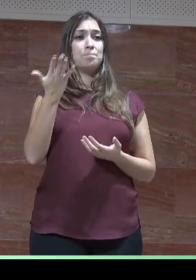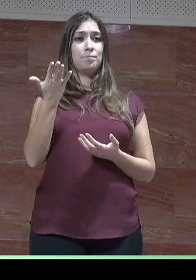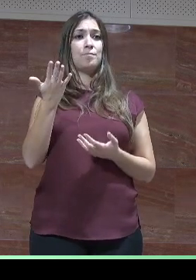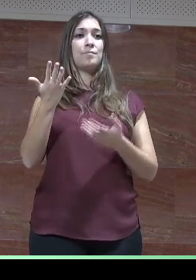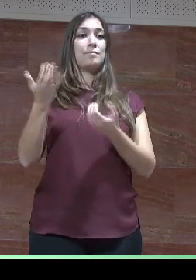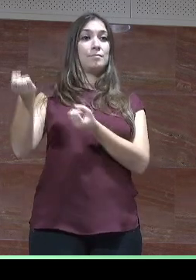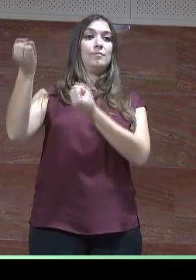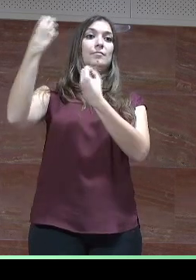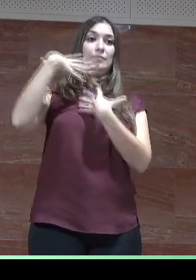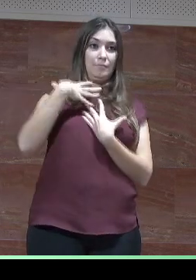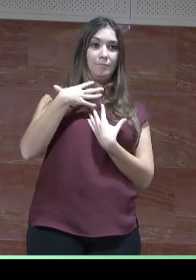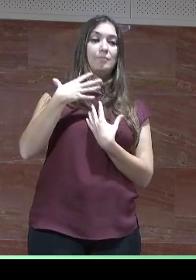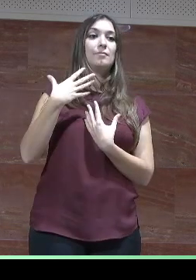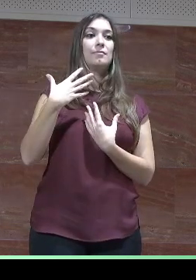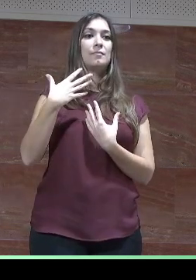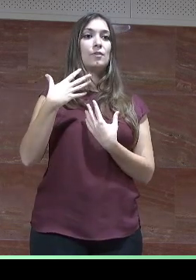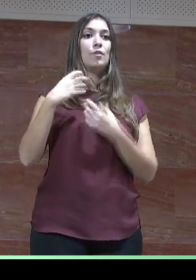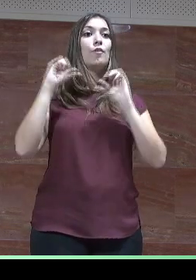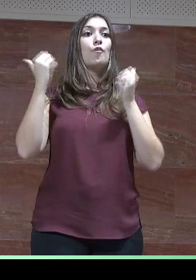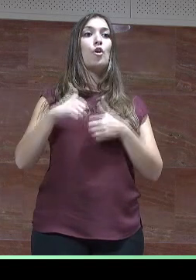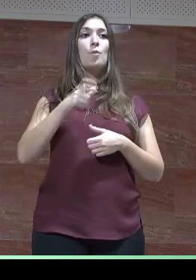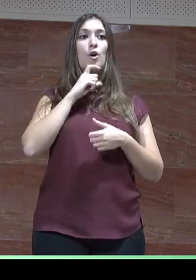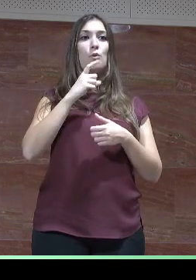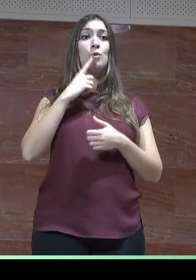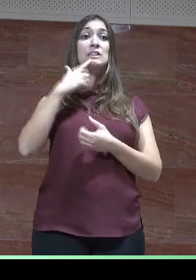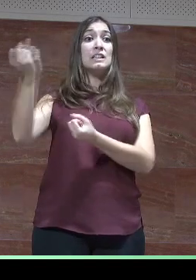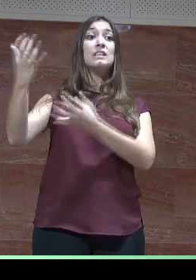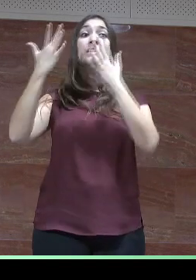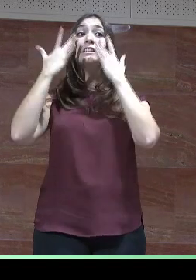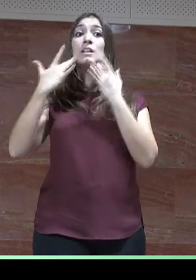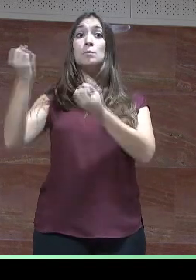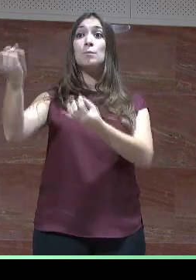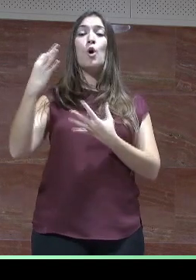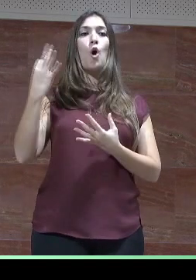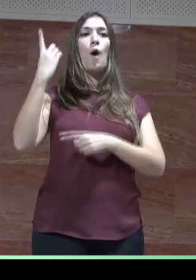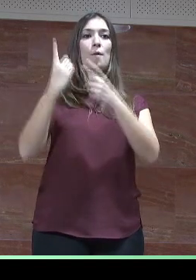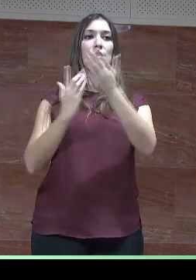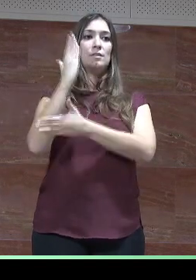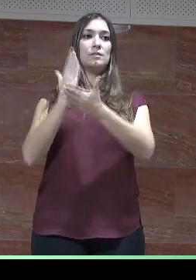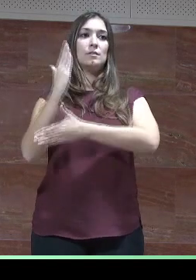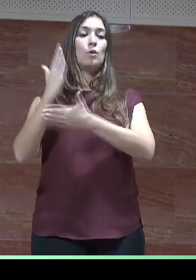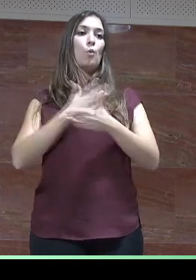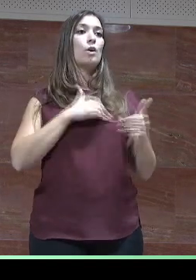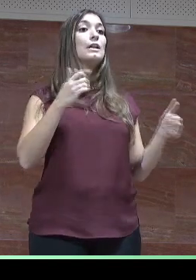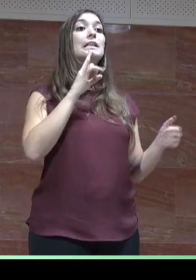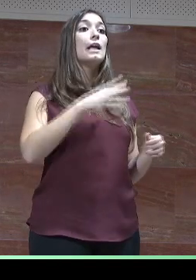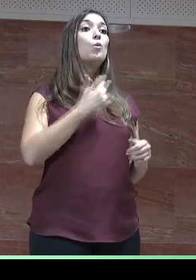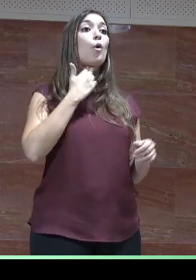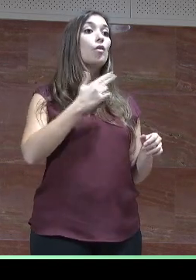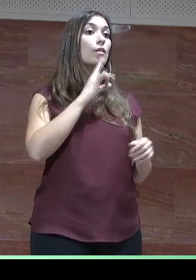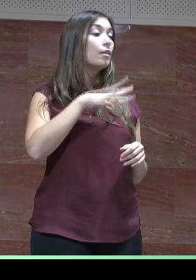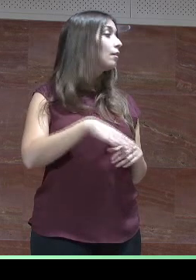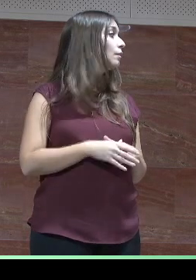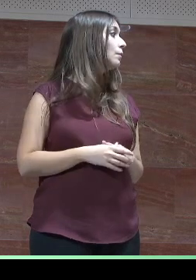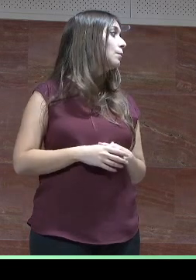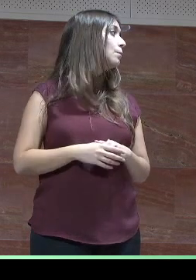ese traslado, esa comunicación, si se producen interferencias en mitad del camino. Cuando queráis. ¿Quién interviene primero?